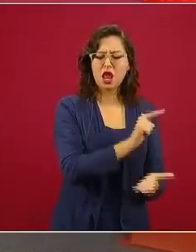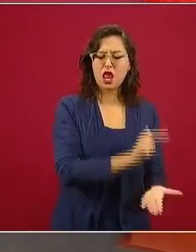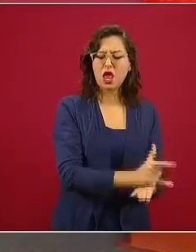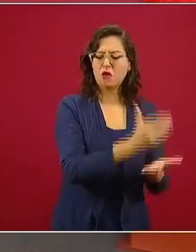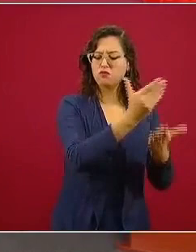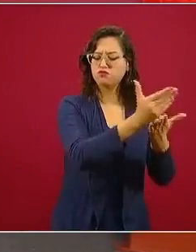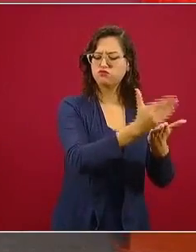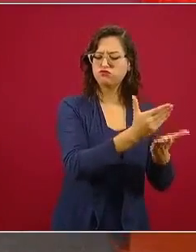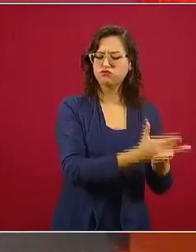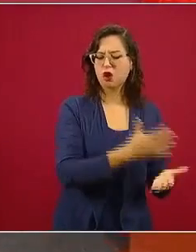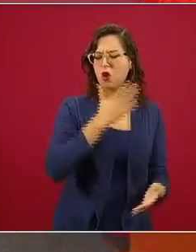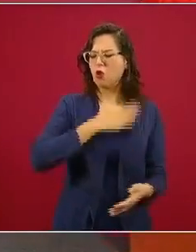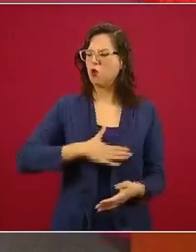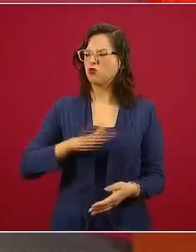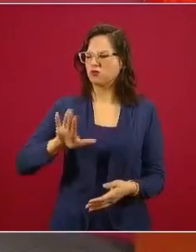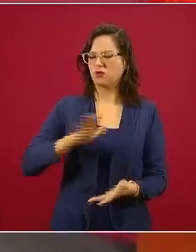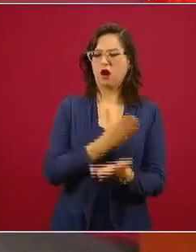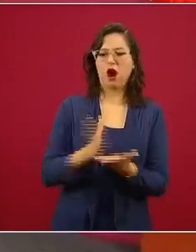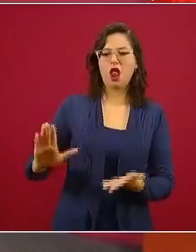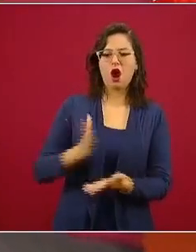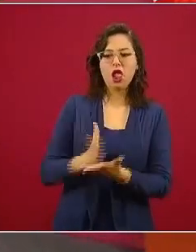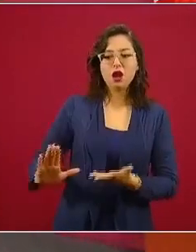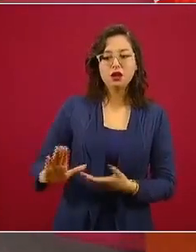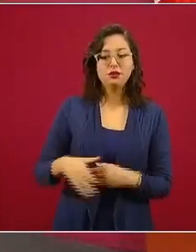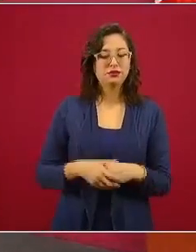y hacer a un lado la justicia.